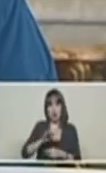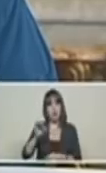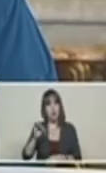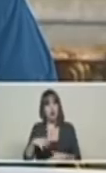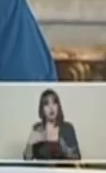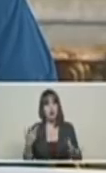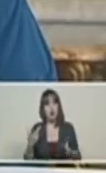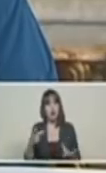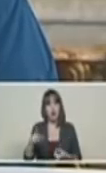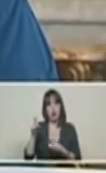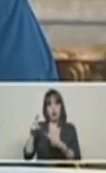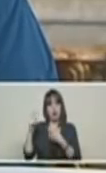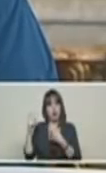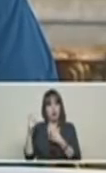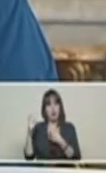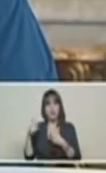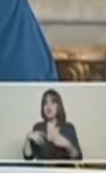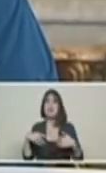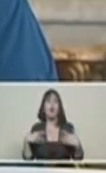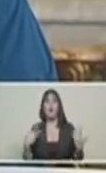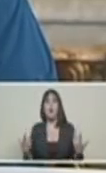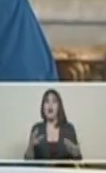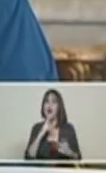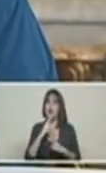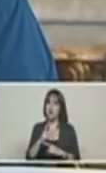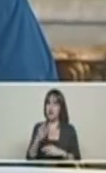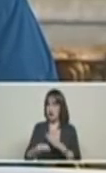es? ¿Cuál es la respuesta que dan?